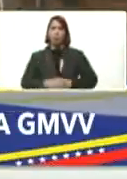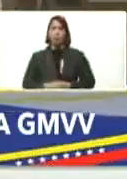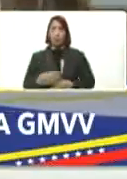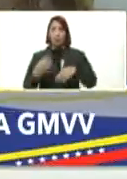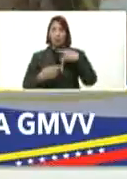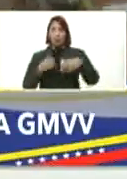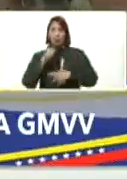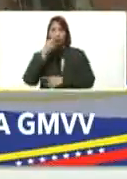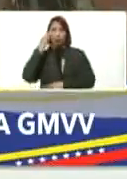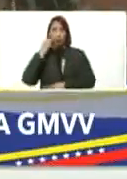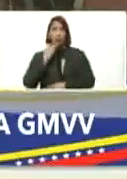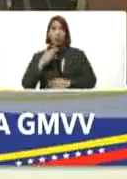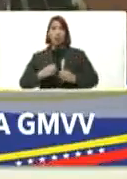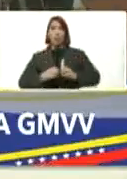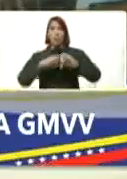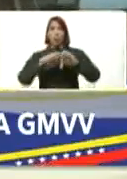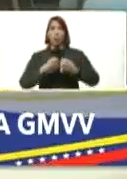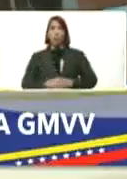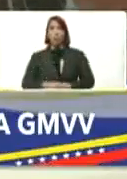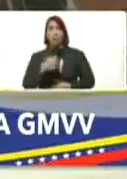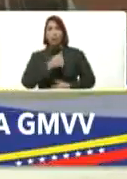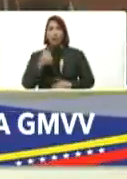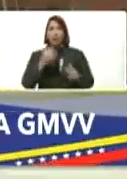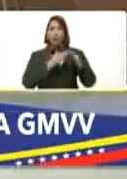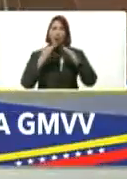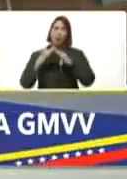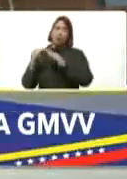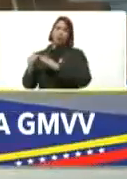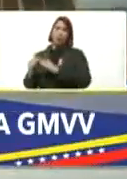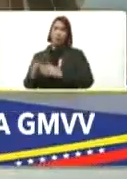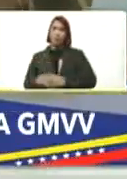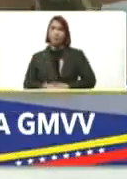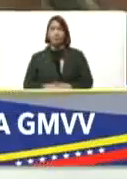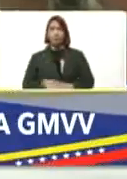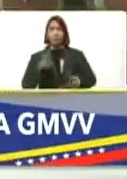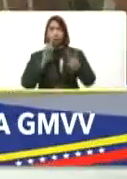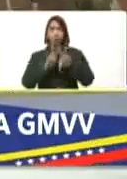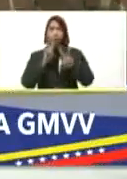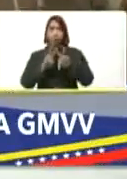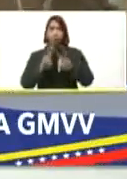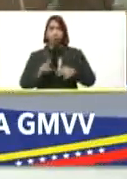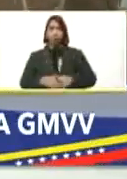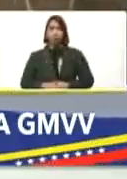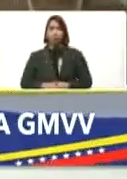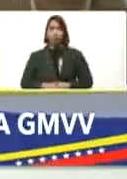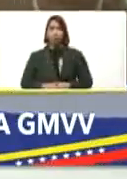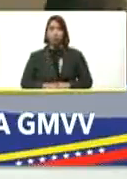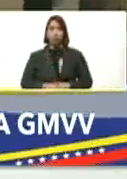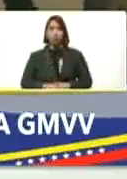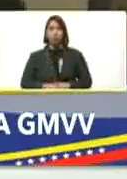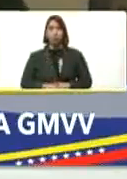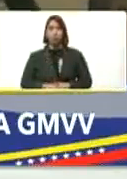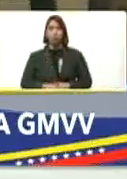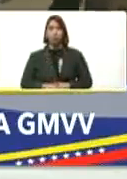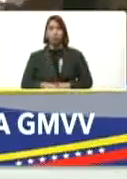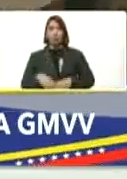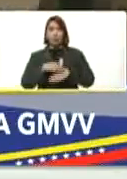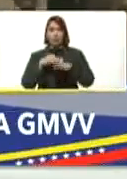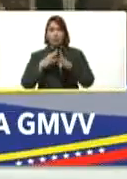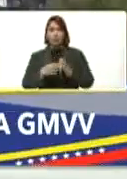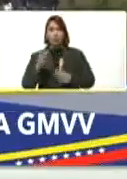revolución del amor. Cada urbanismo de la Gran Misión Vivienda Venezuela, el de Maro Villarruel,